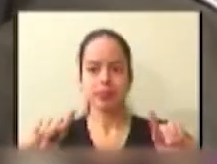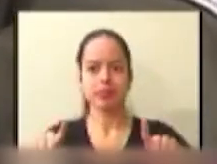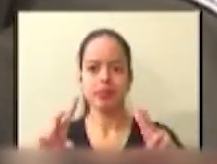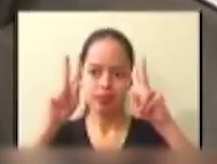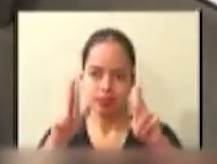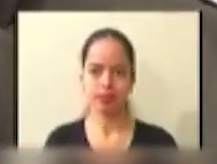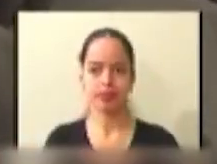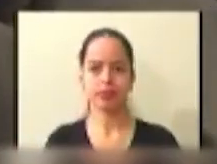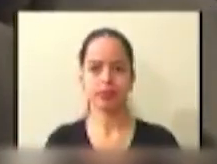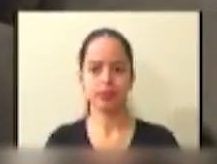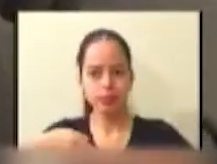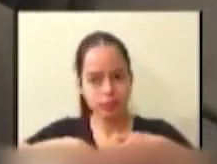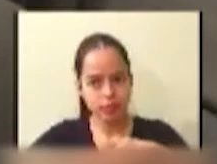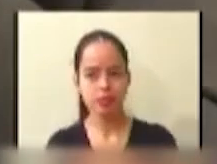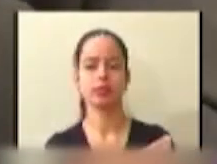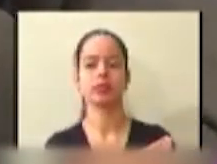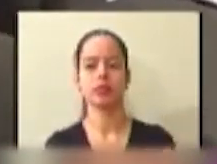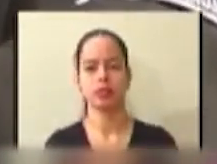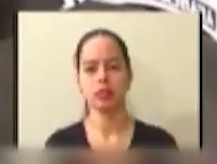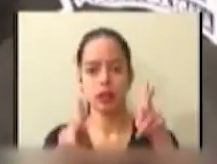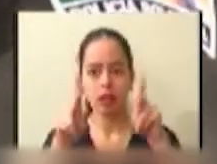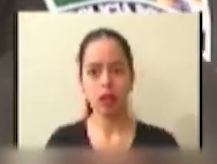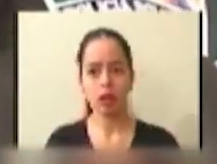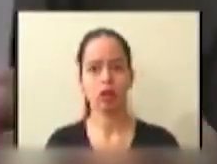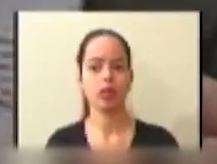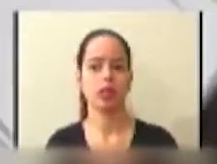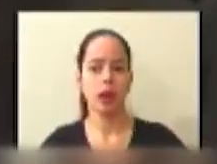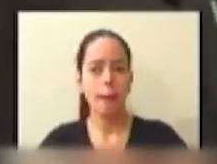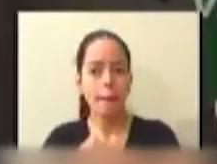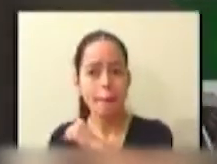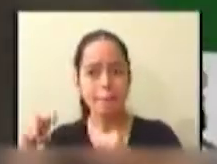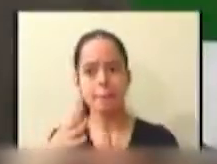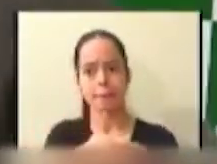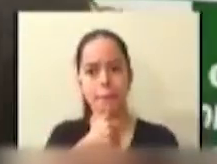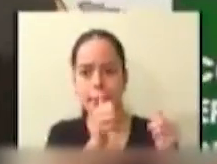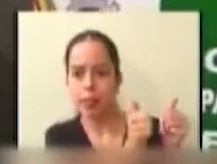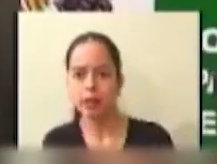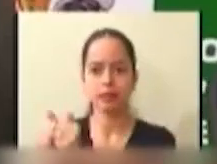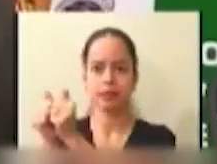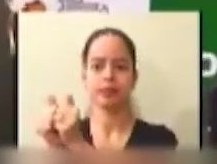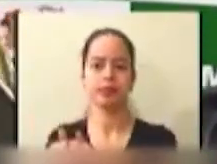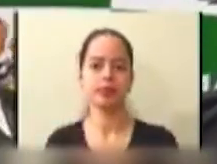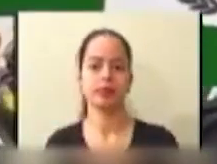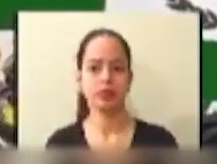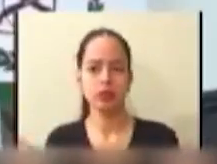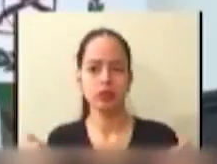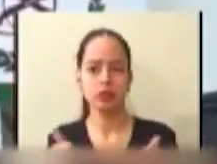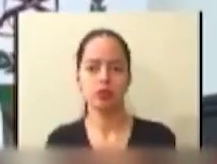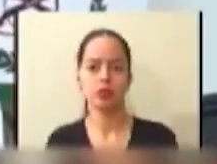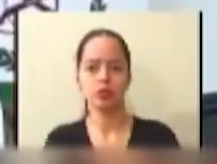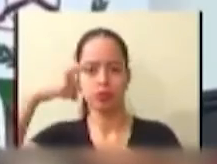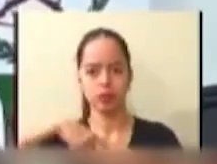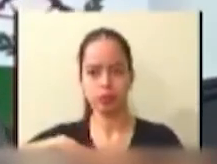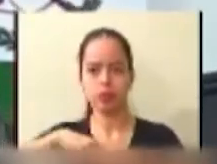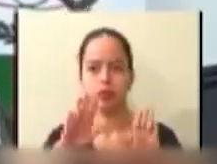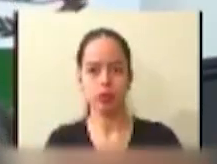persona por presuntos antisociales o delincuentes que están involucrados en rapto o